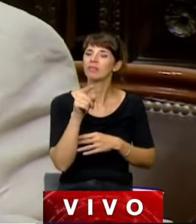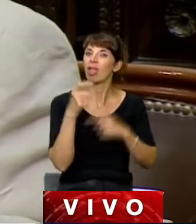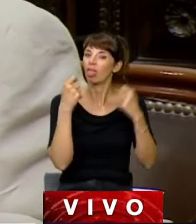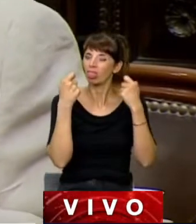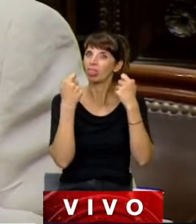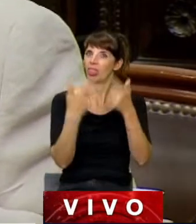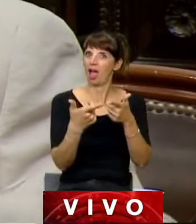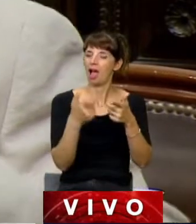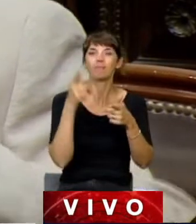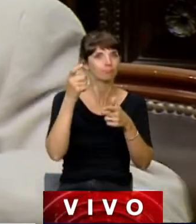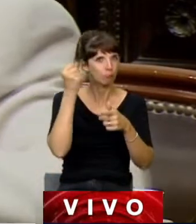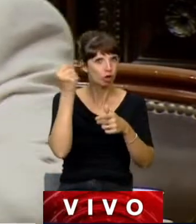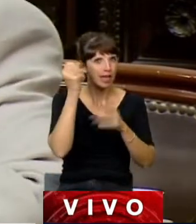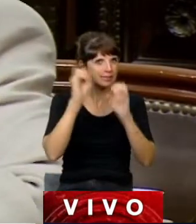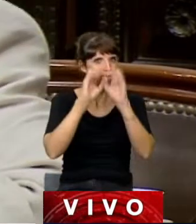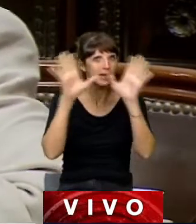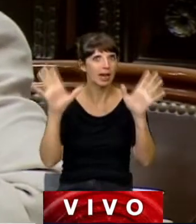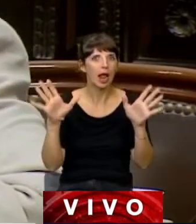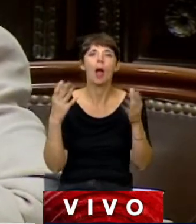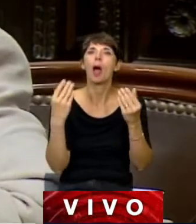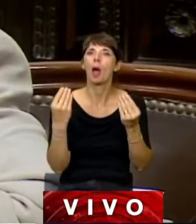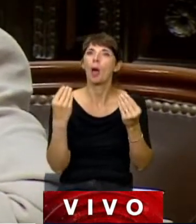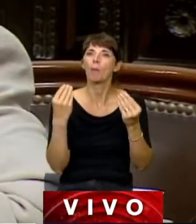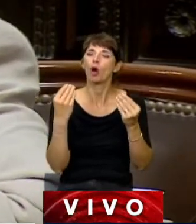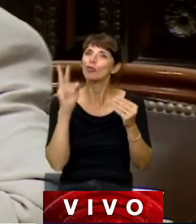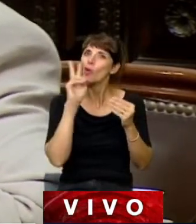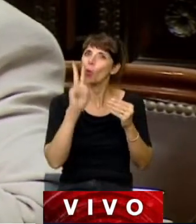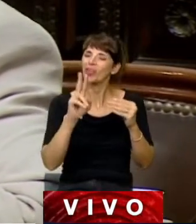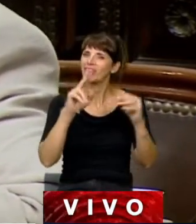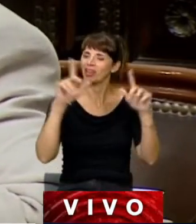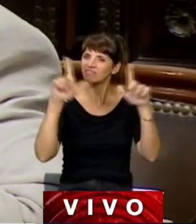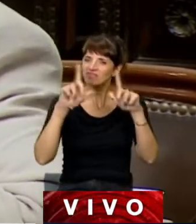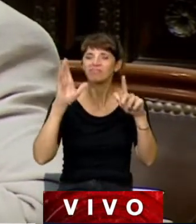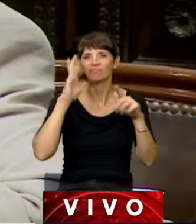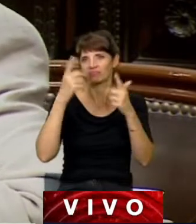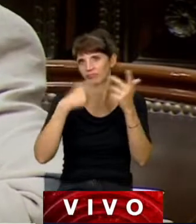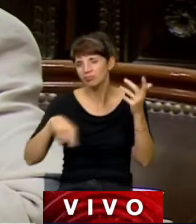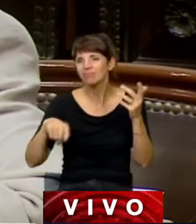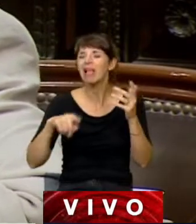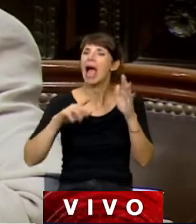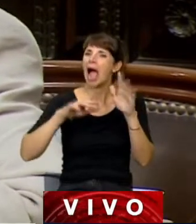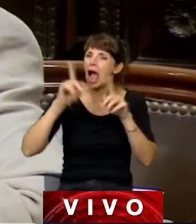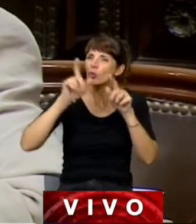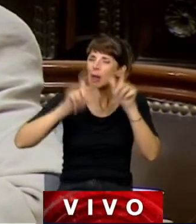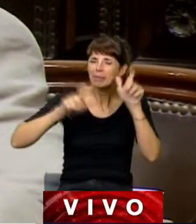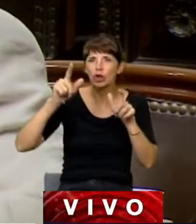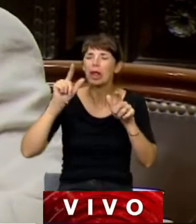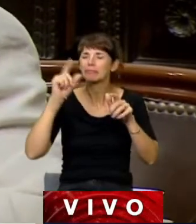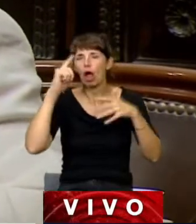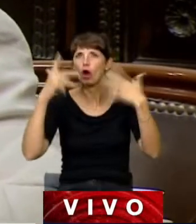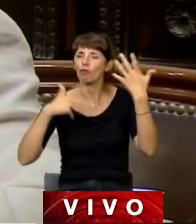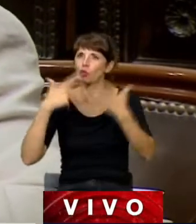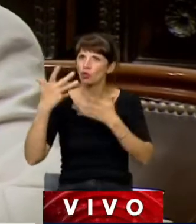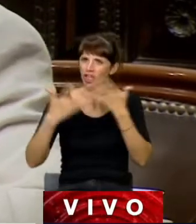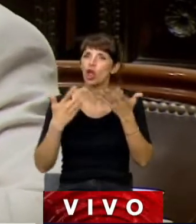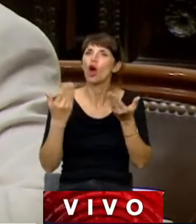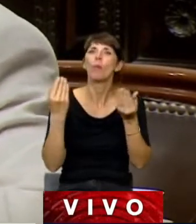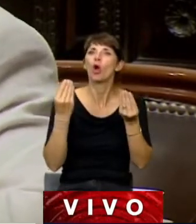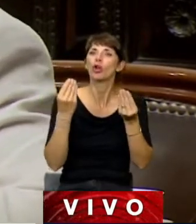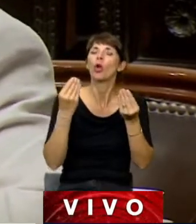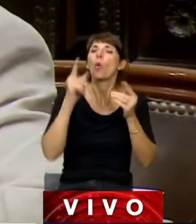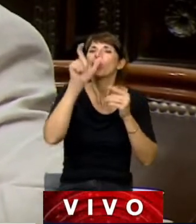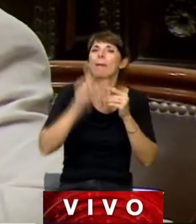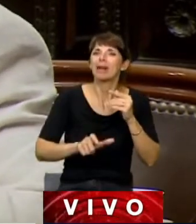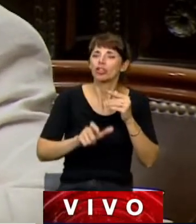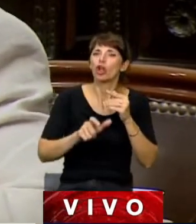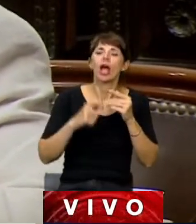es importante aclararlo porque hemos visto en los medios en estos días algunas confusiones con lo que significa la incapacidad